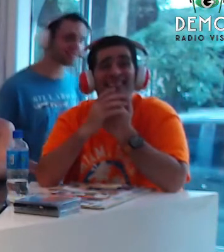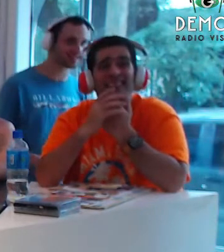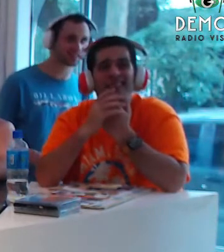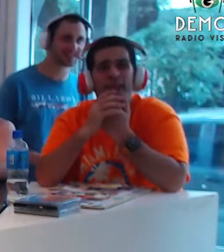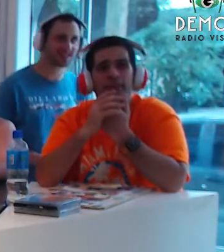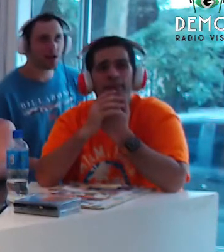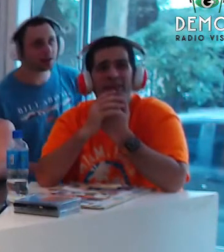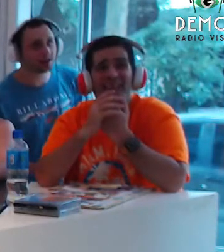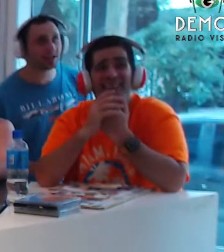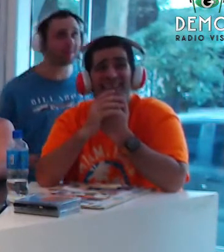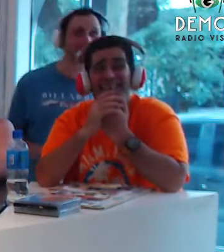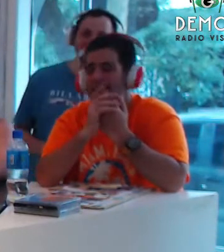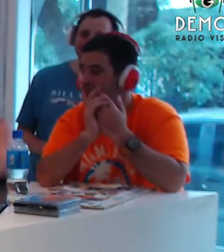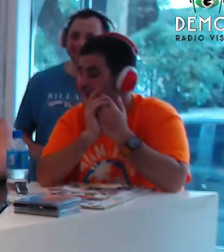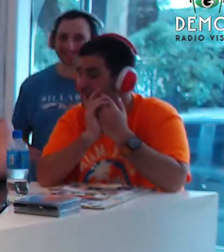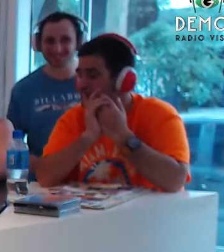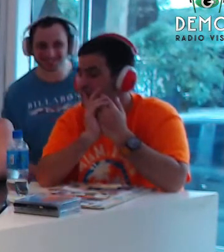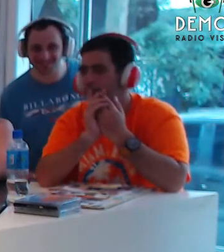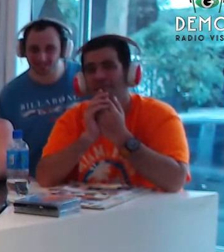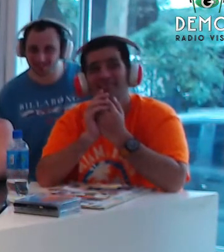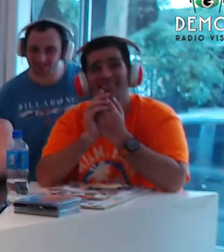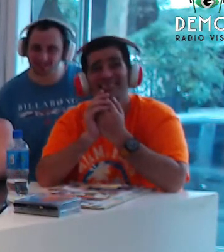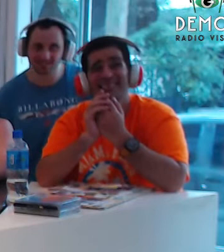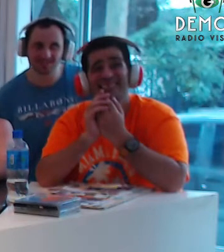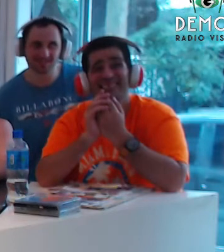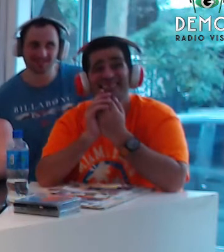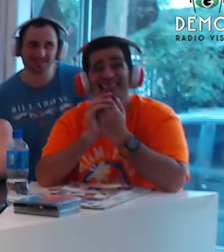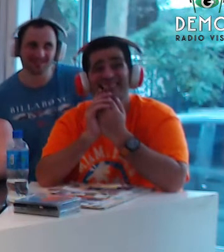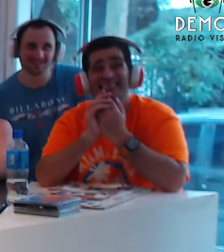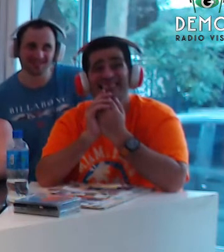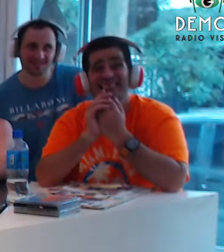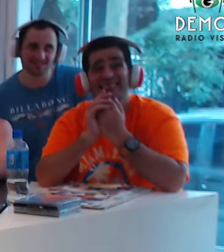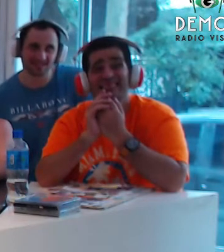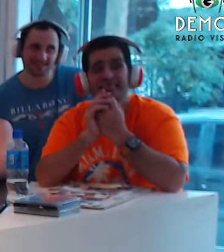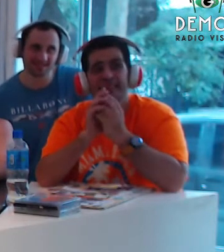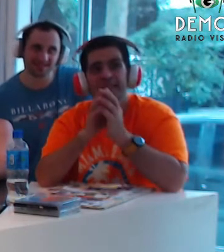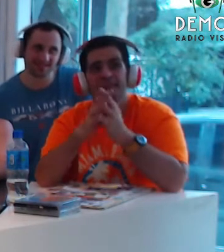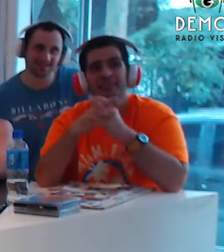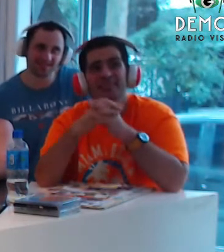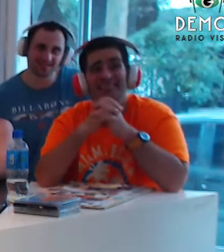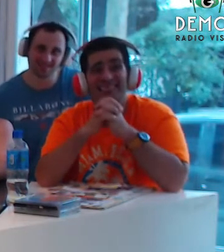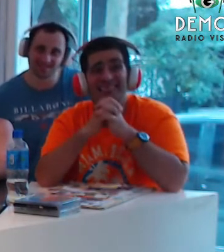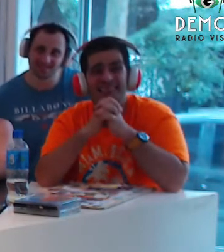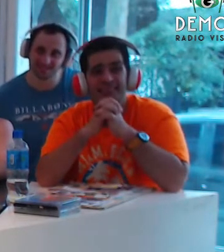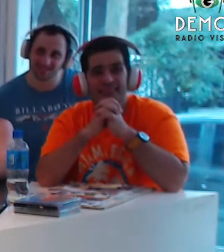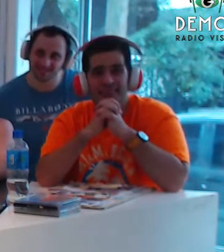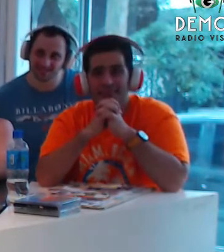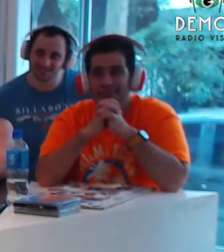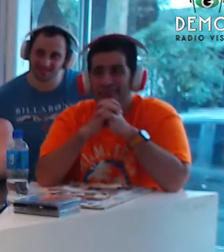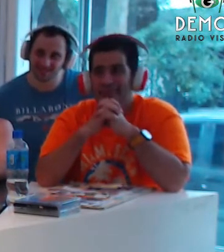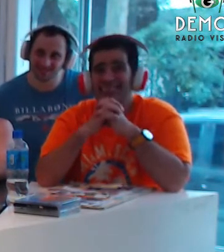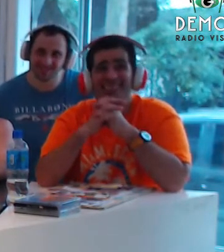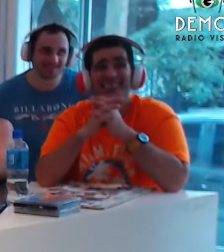¿Qué está? ¡No te vemos! ¿Estando de una casita en Mashwitz? ¡Sí! ¡Sí! ¡No lo grites